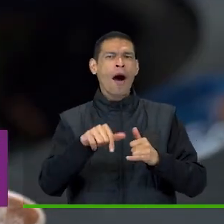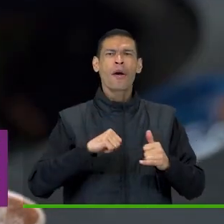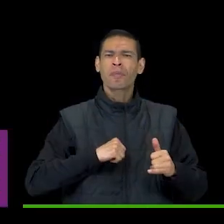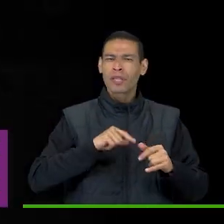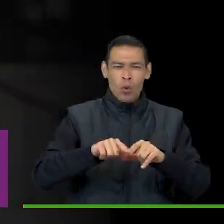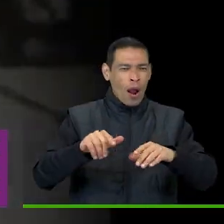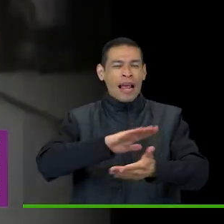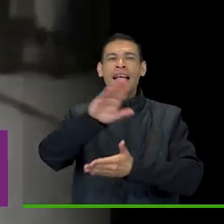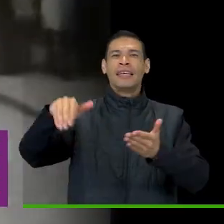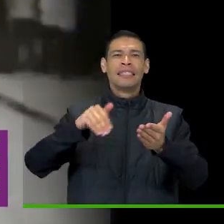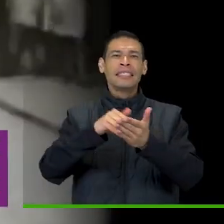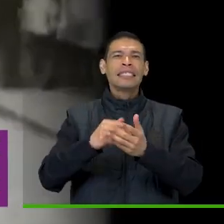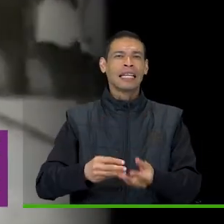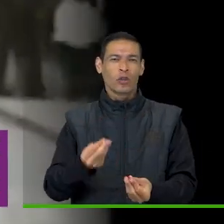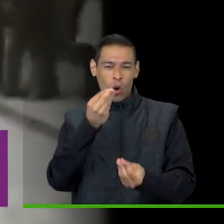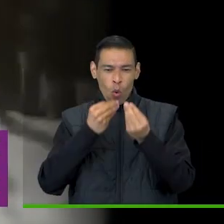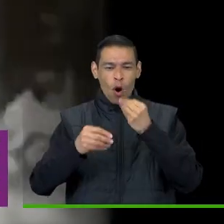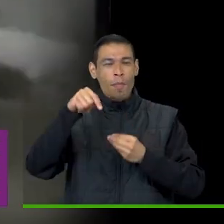de su historia.